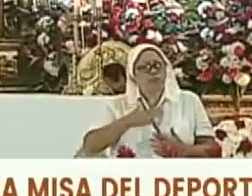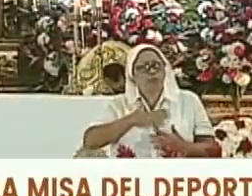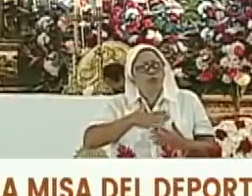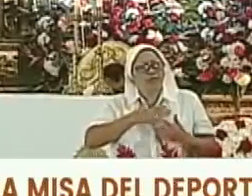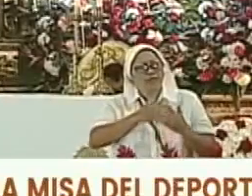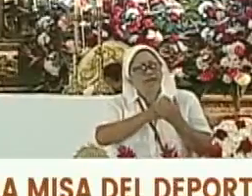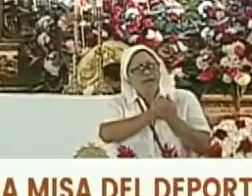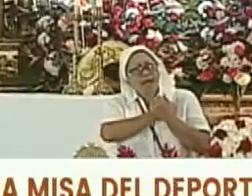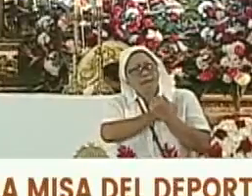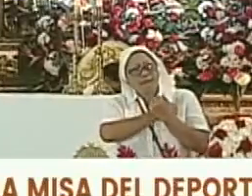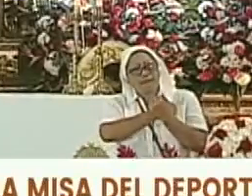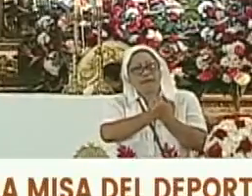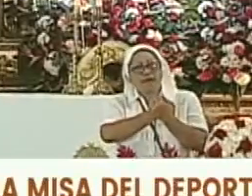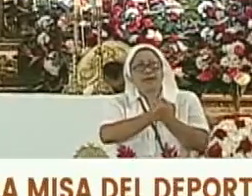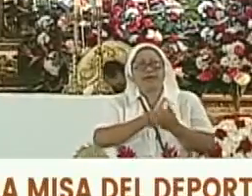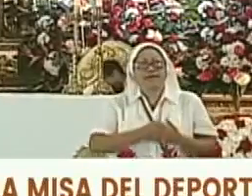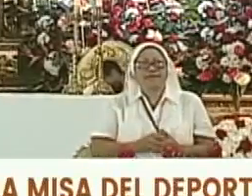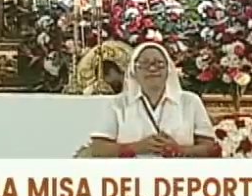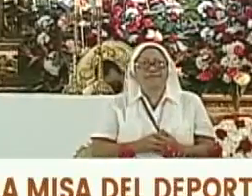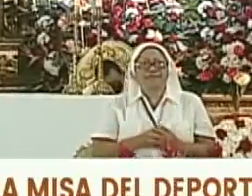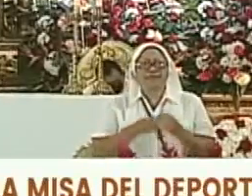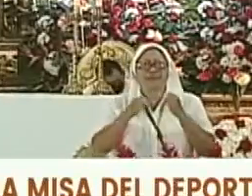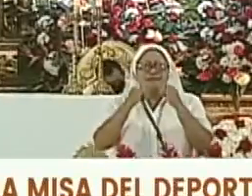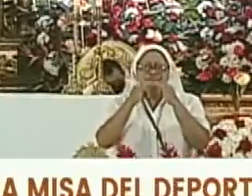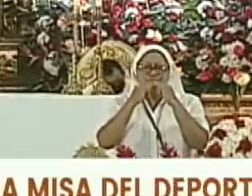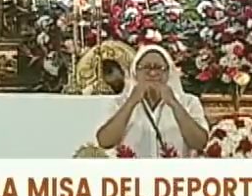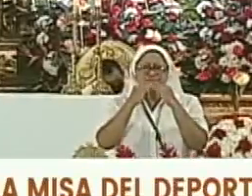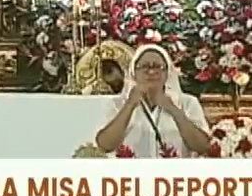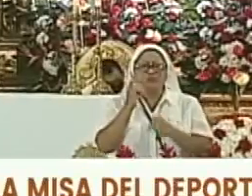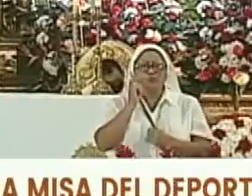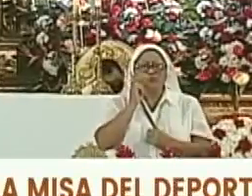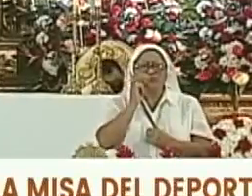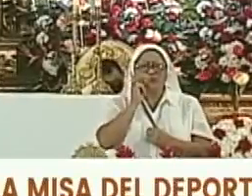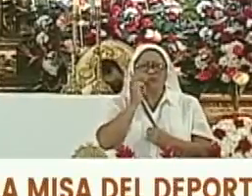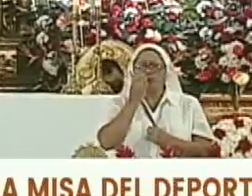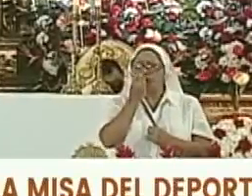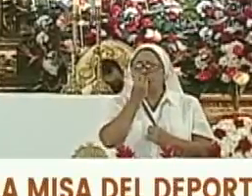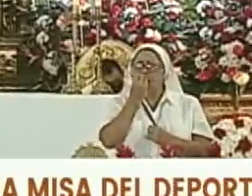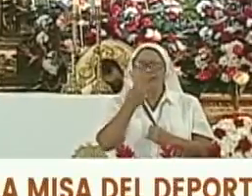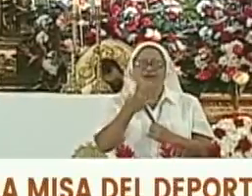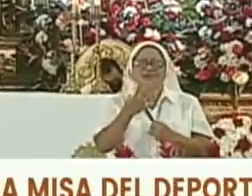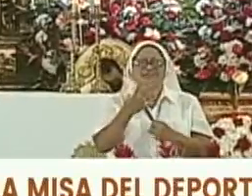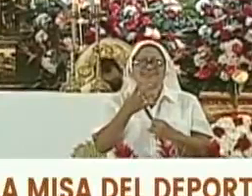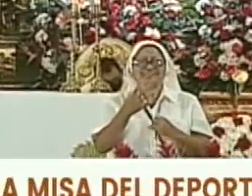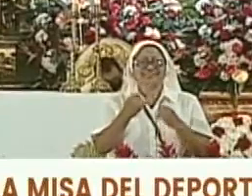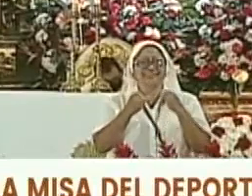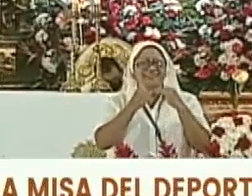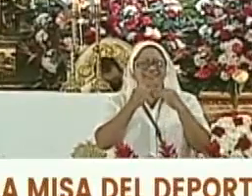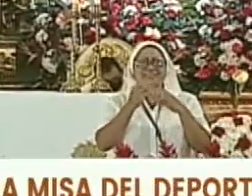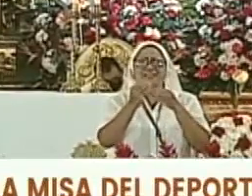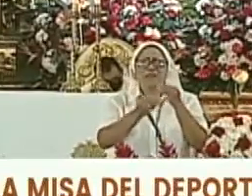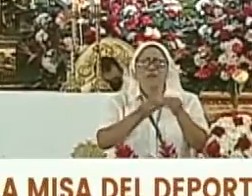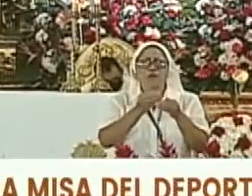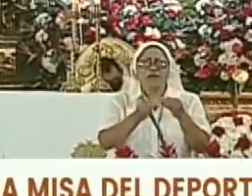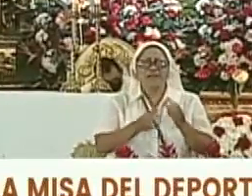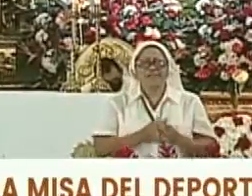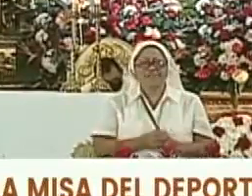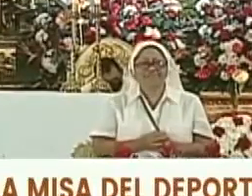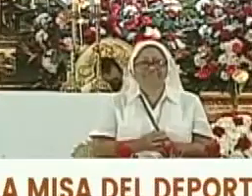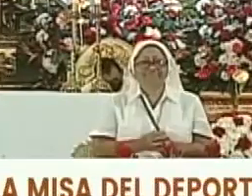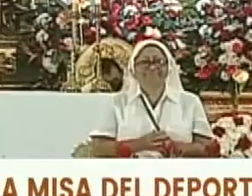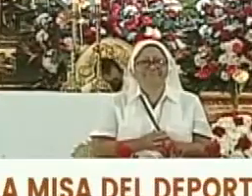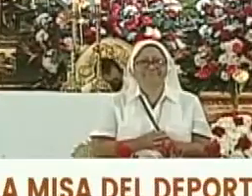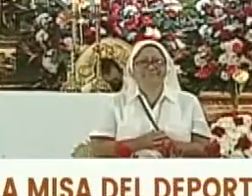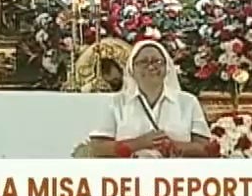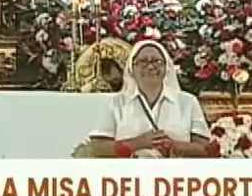qué es lo que provoca hacerle al bebé al niño lindo al niño Jesús que provoca hacerle Doña que